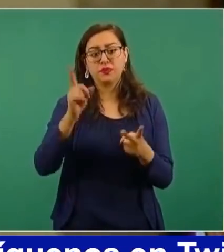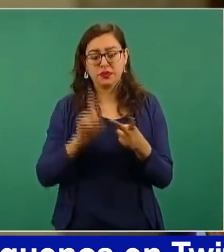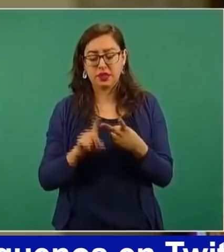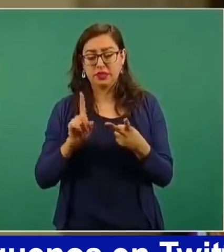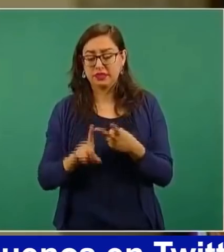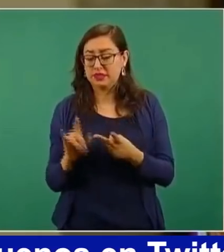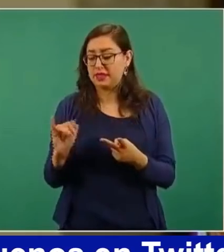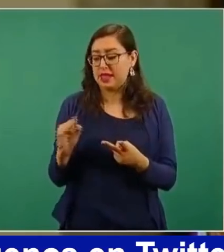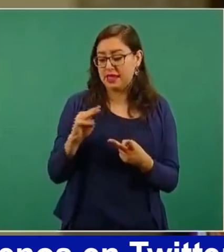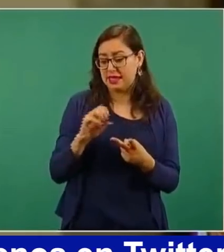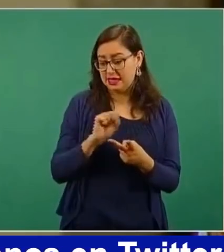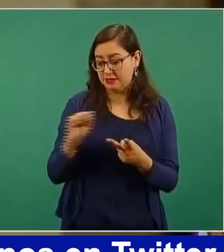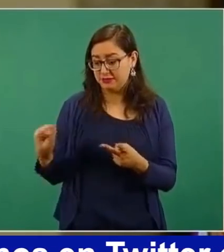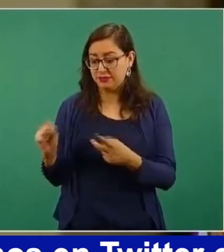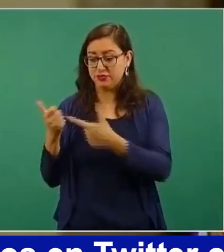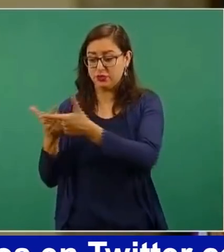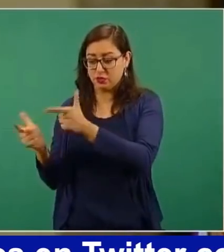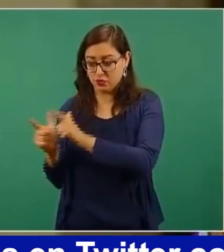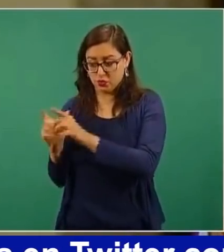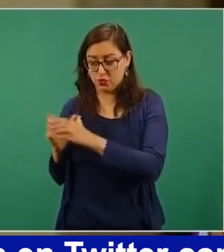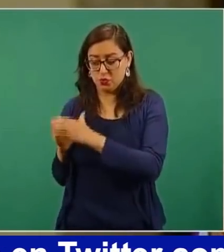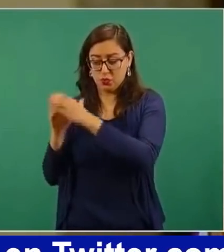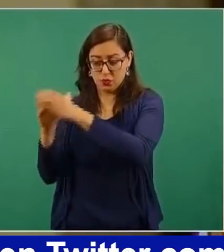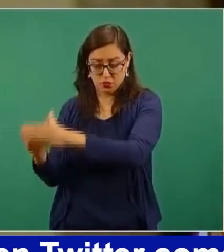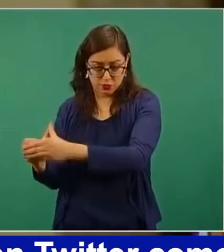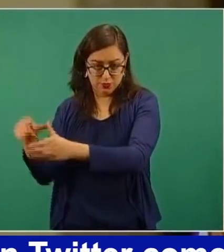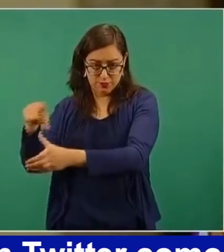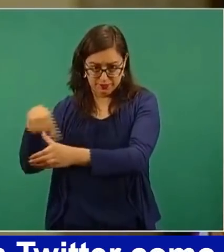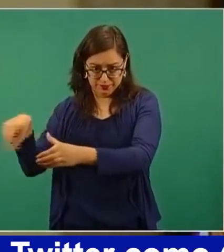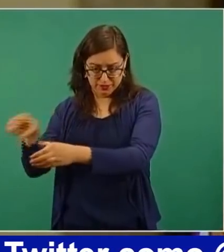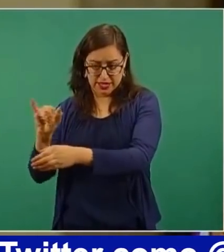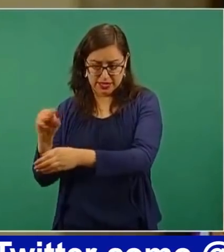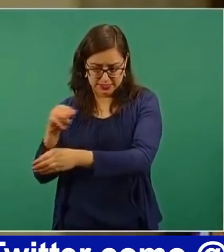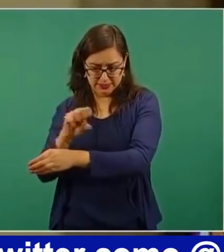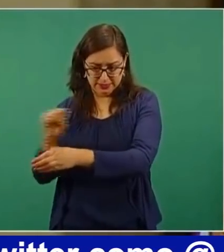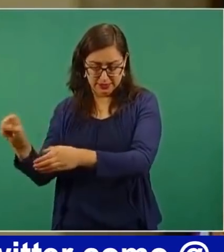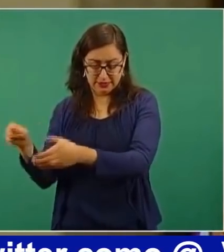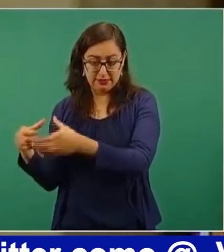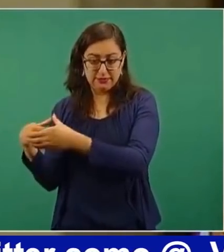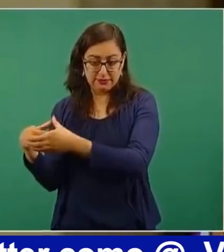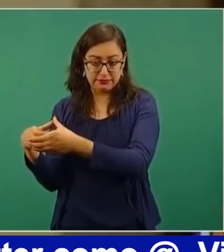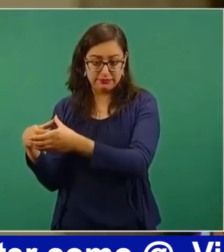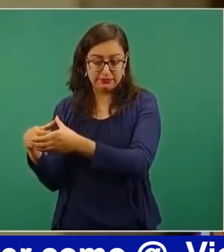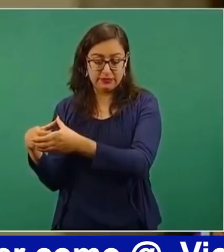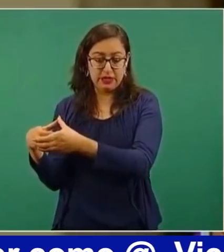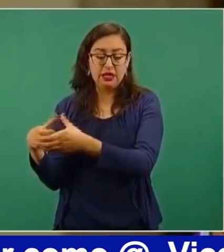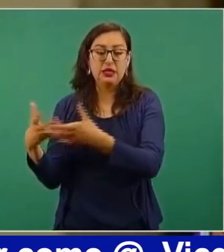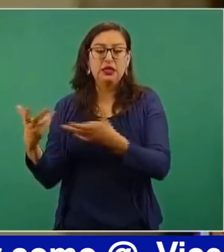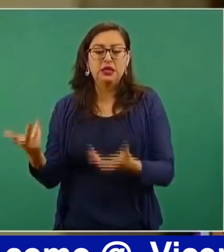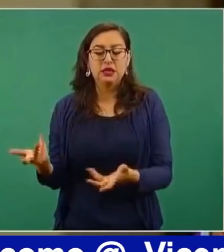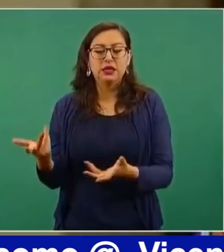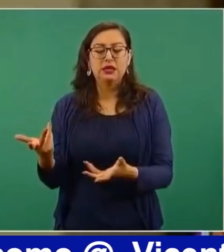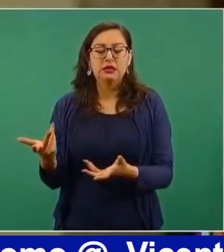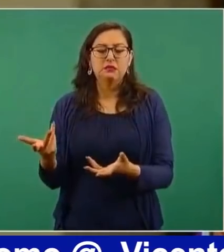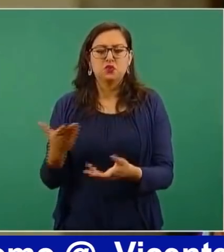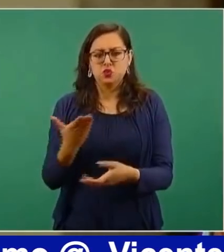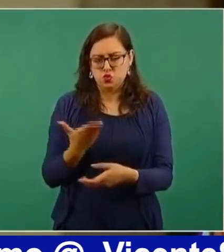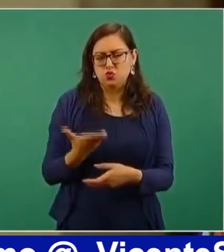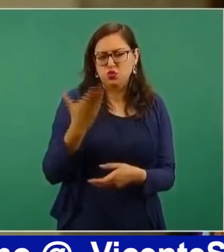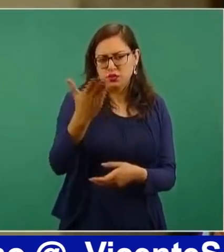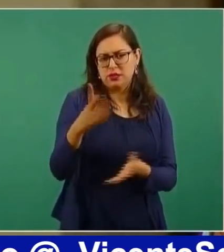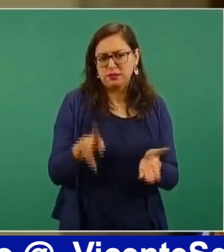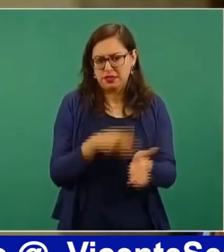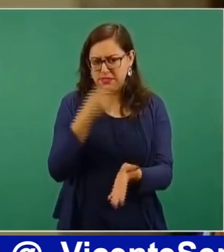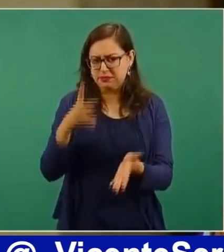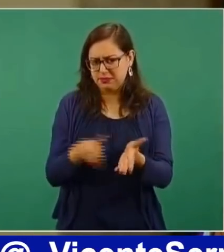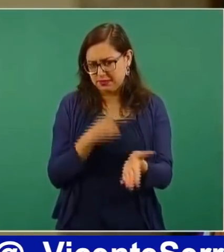IMSS, preguntarle qué postura tiene usted a propósito, como dice y ha mencionado permanentemente aquí, el tema de